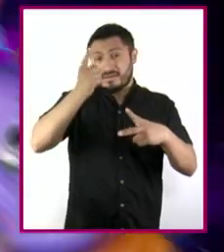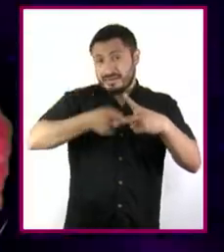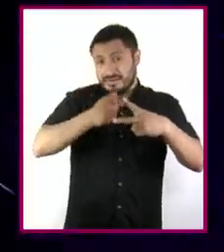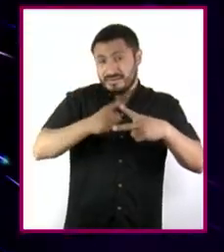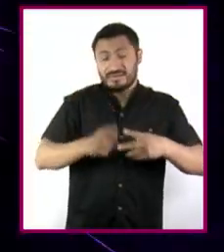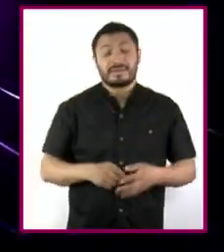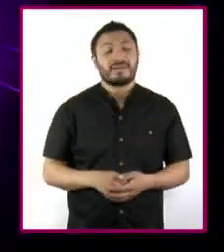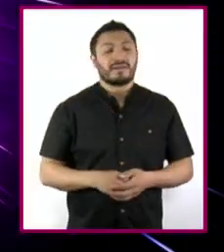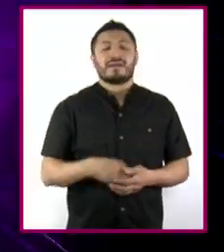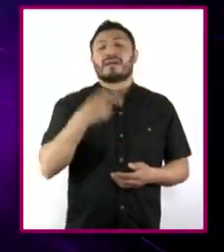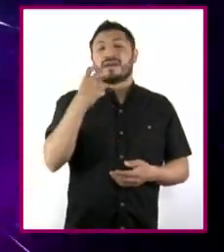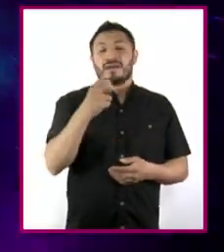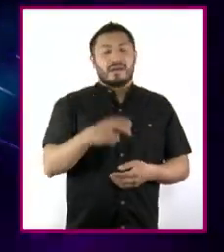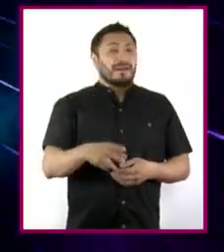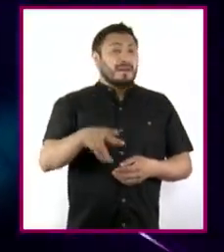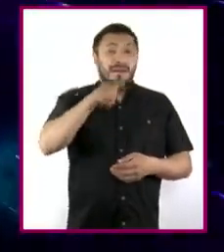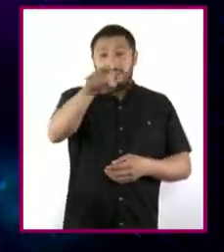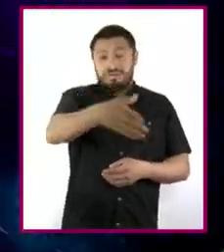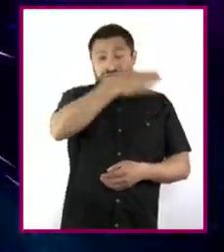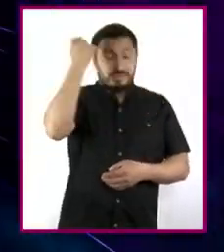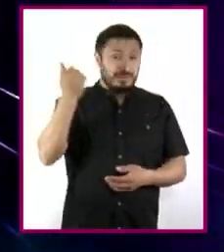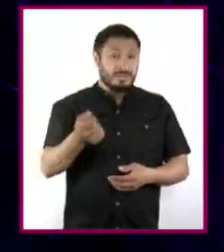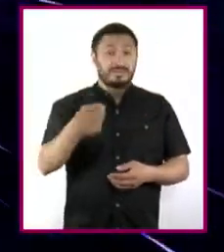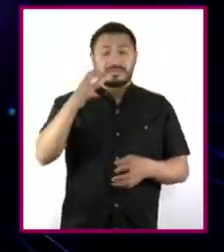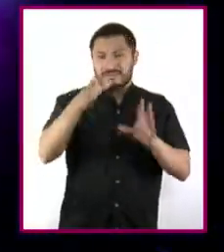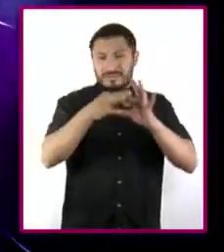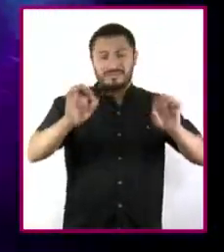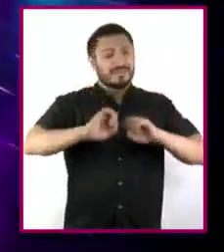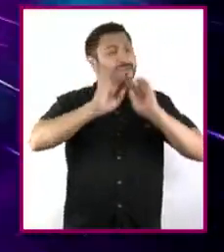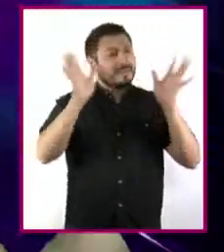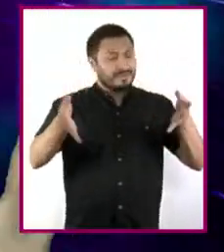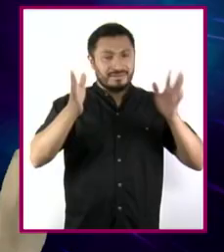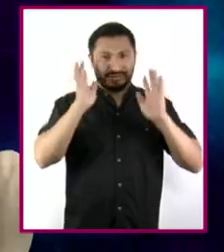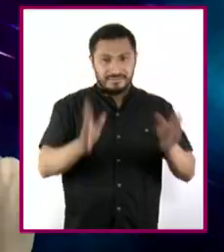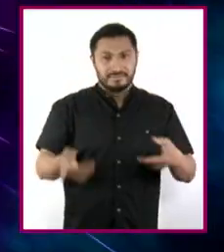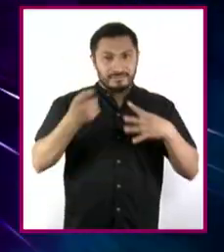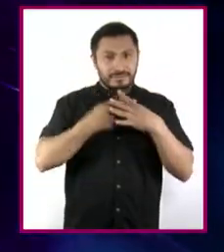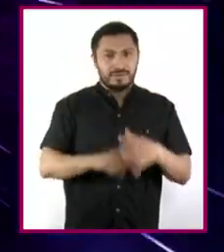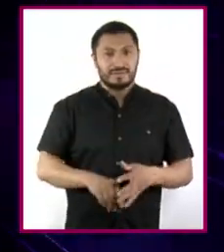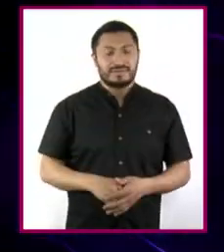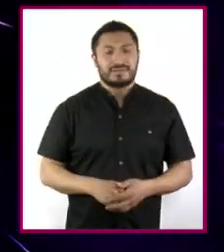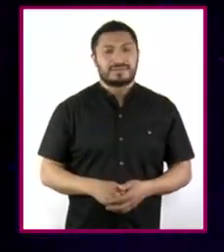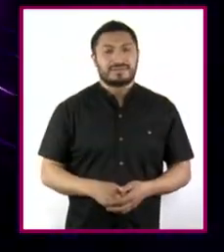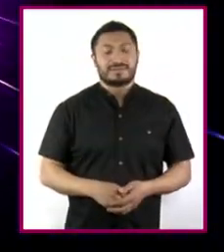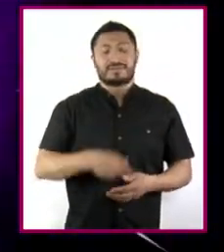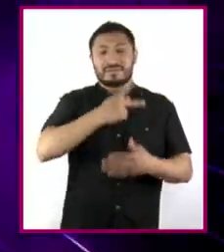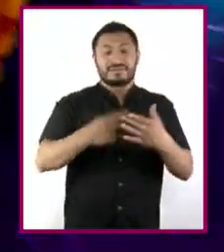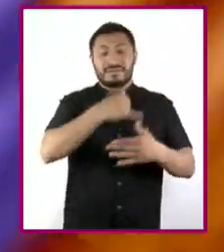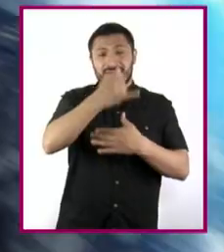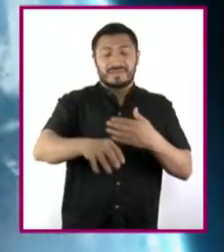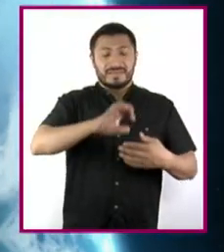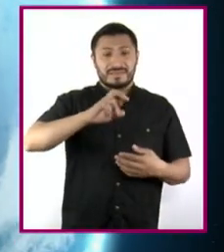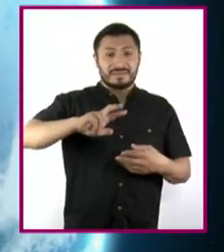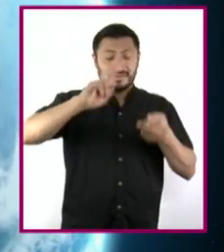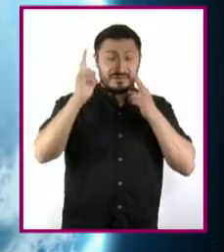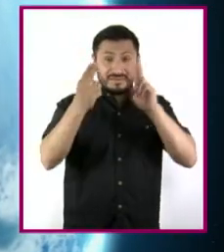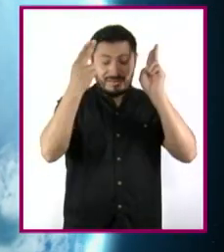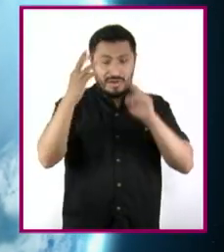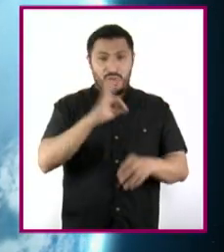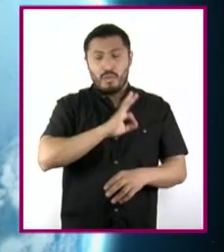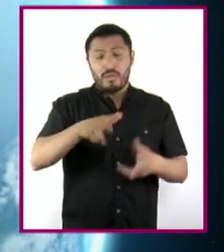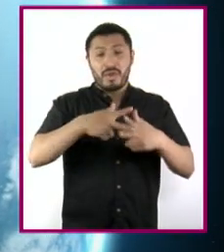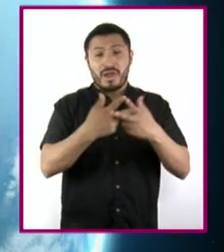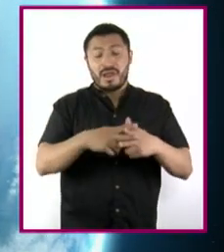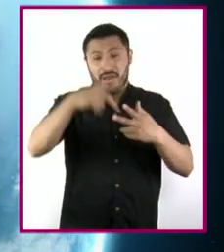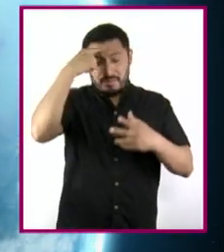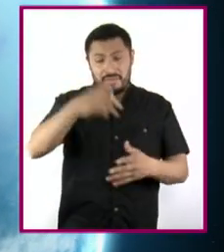matemáticas. Eso no se lo sabía. Aclarado el punto, ¡empecemos! Los proyectos espaciales pueden ser una herramienta